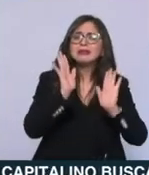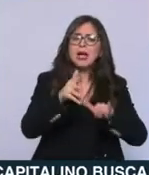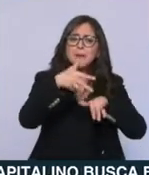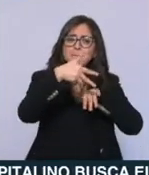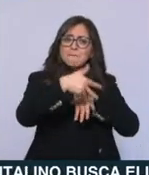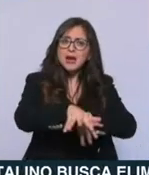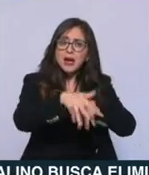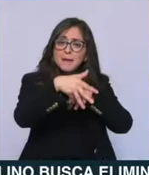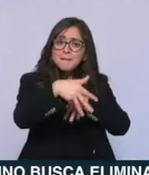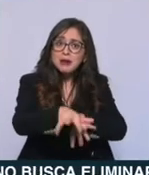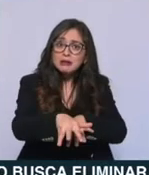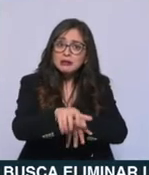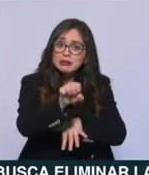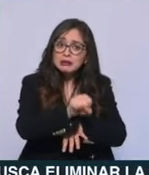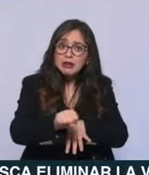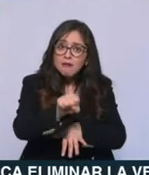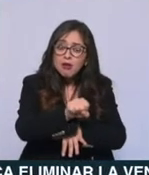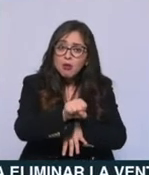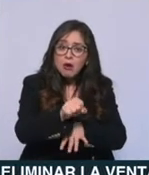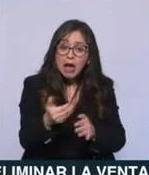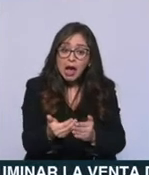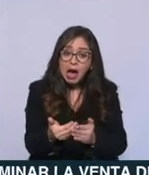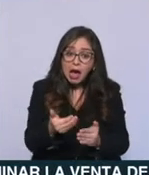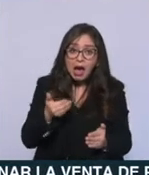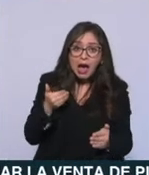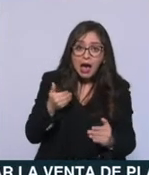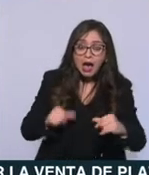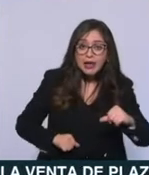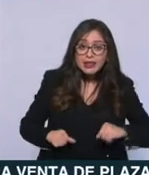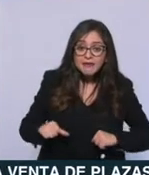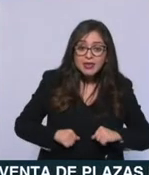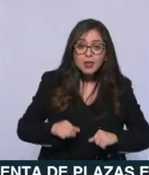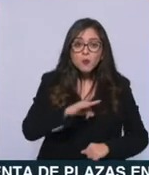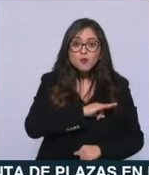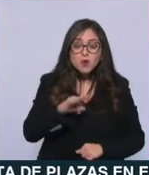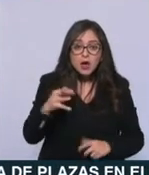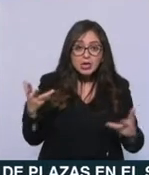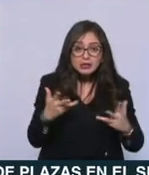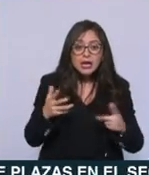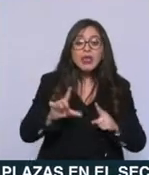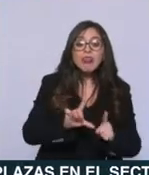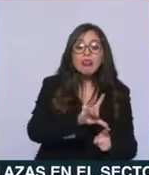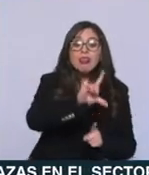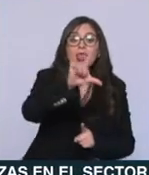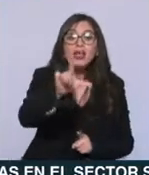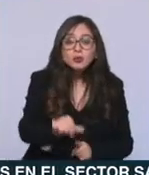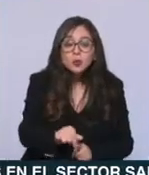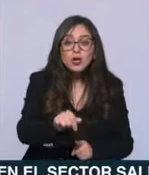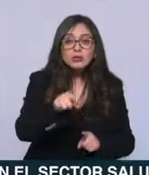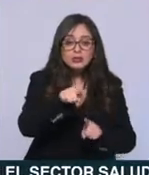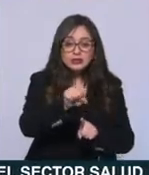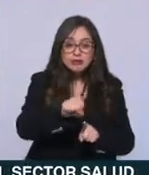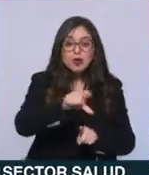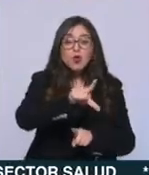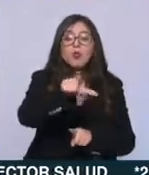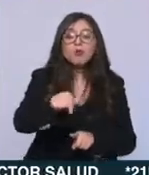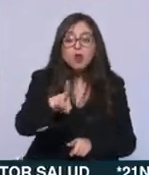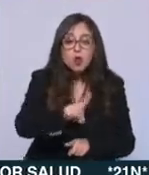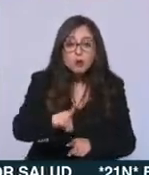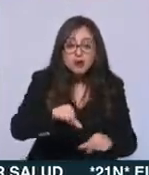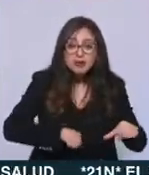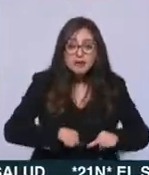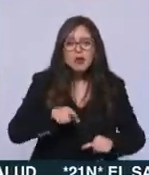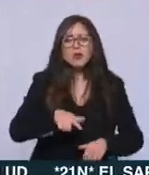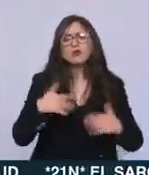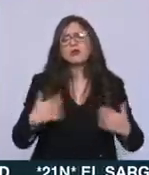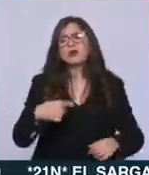el fin de semana y tenemos actividades previas y ya una posterior de actividades, pues por supuesto que este año sin duda va a ser